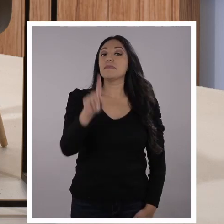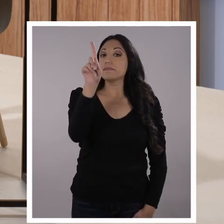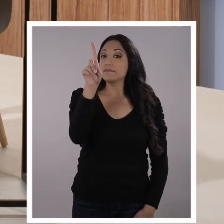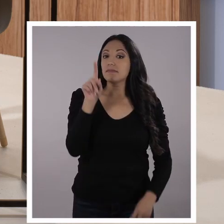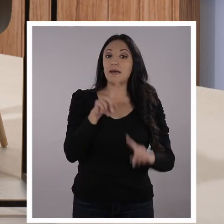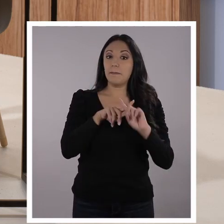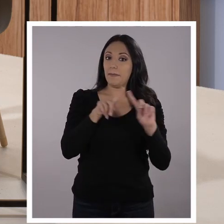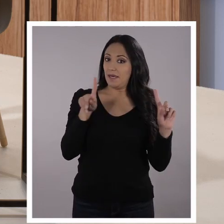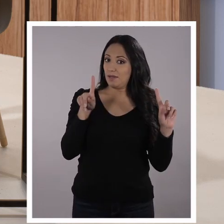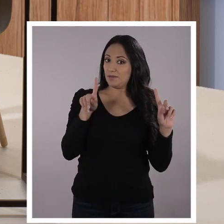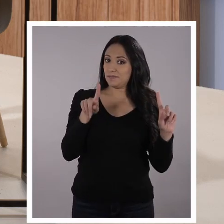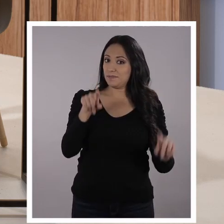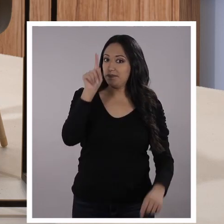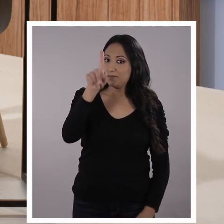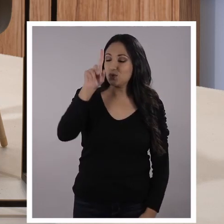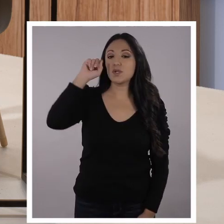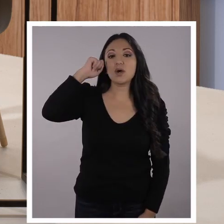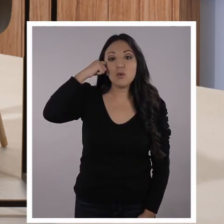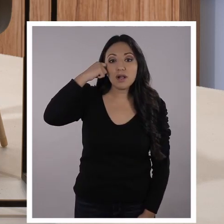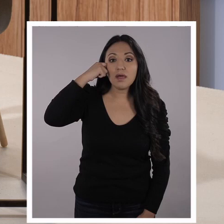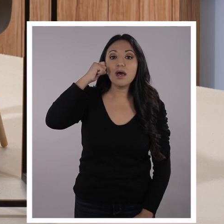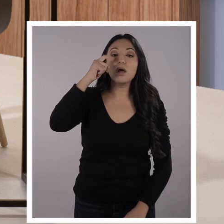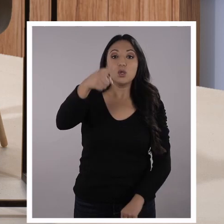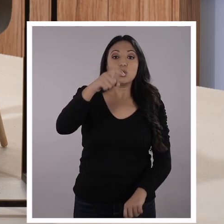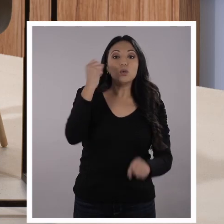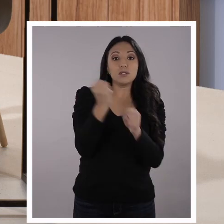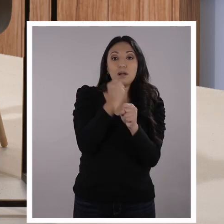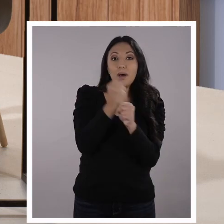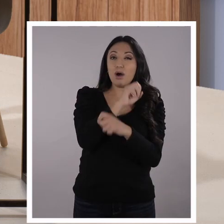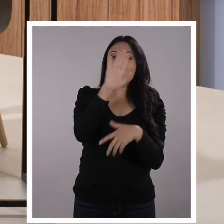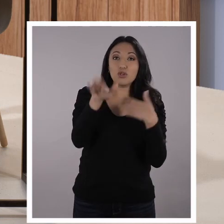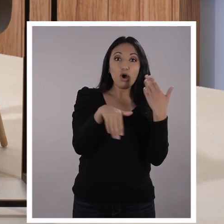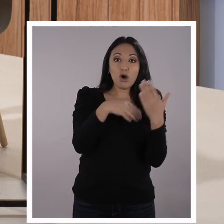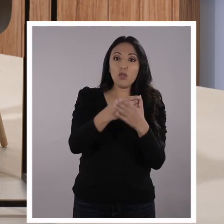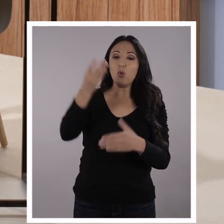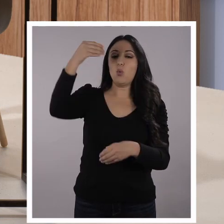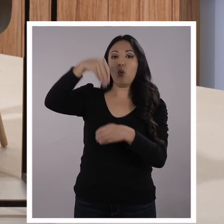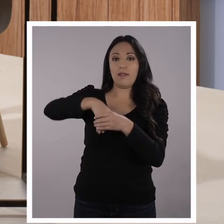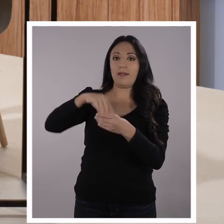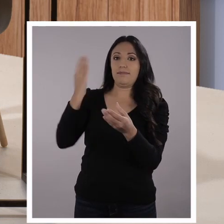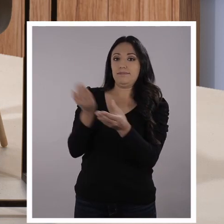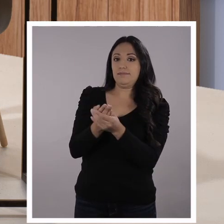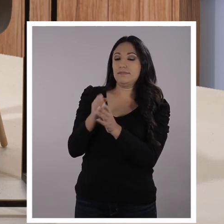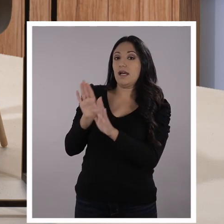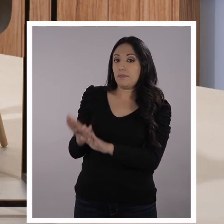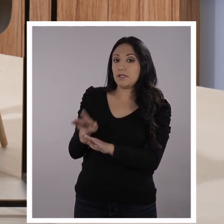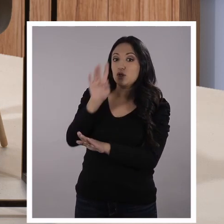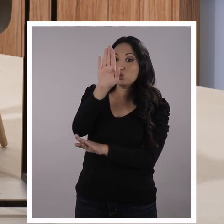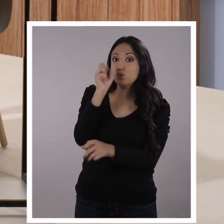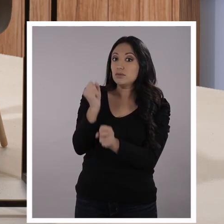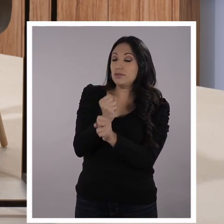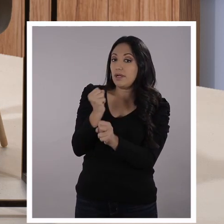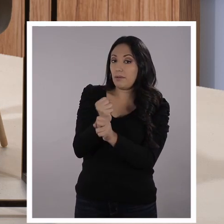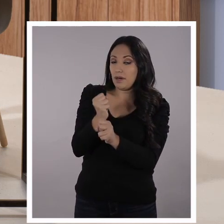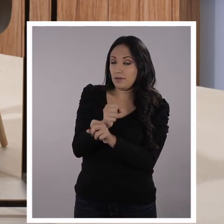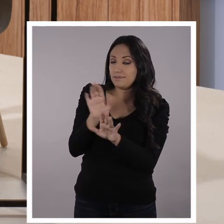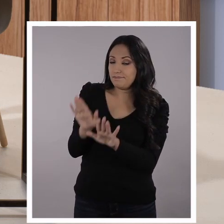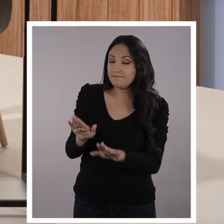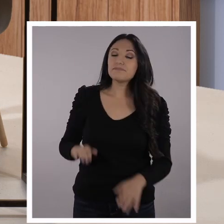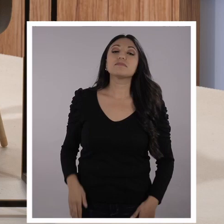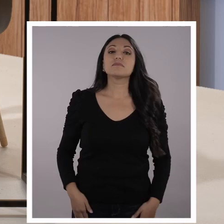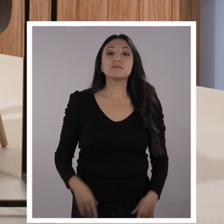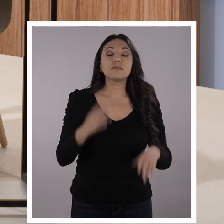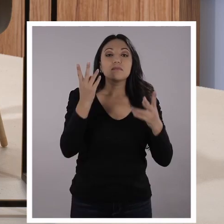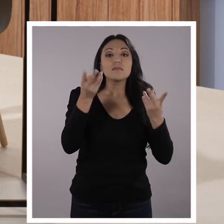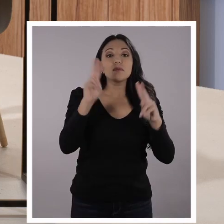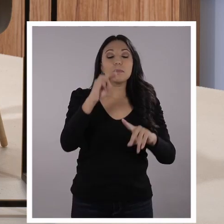Pero tengo que recordarles que todos sus trabajos tienen que ir al portafolio del estudiante. Porque ese es el respaldo del trabajo que estamos realizando aquí. Además,